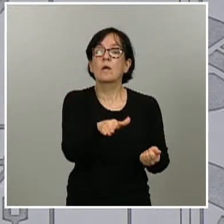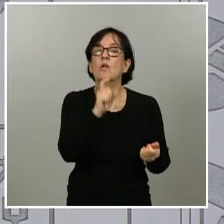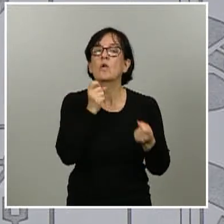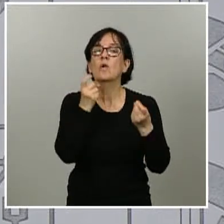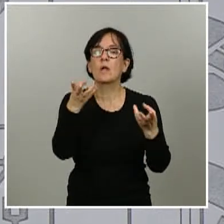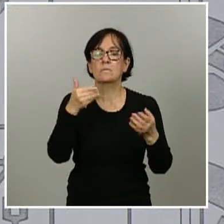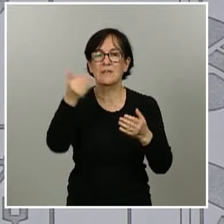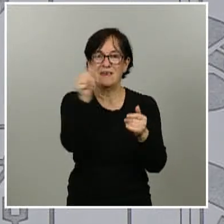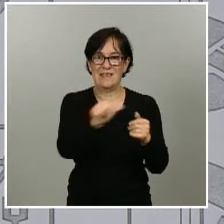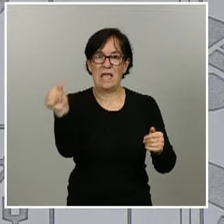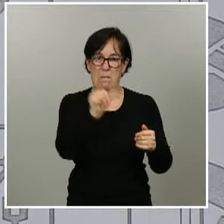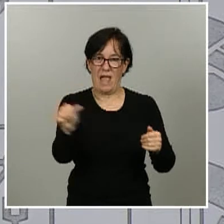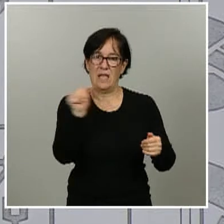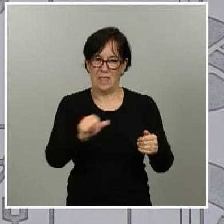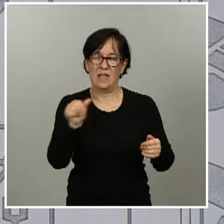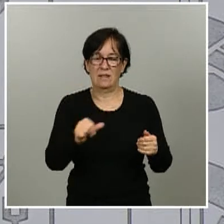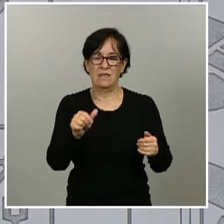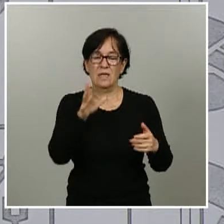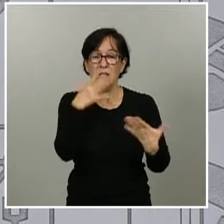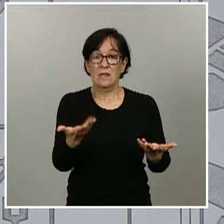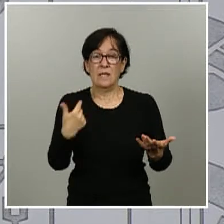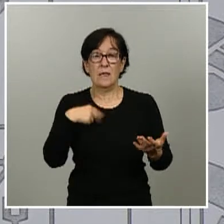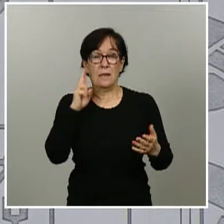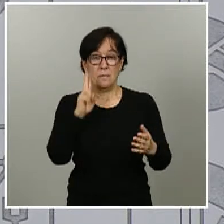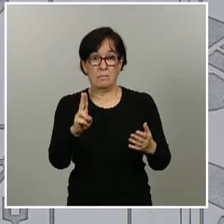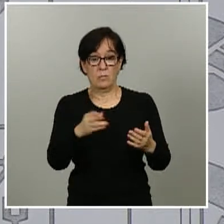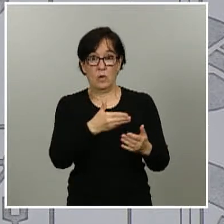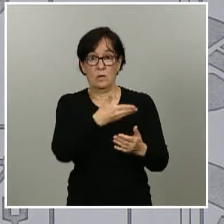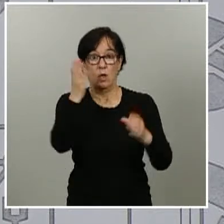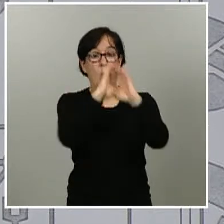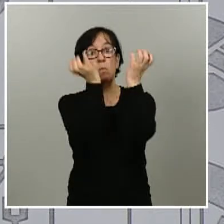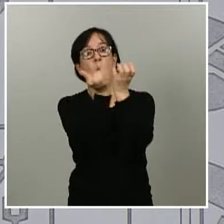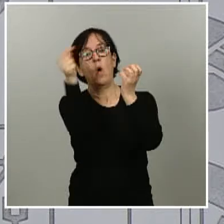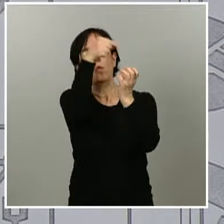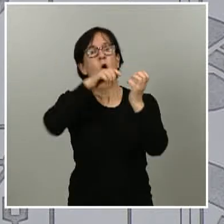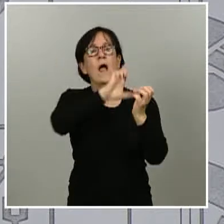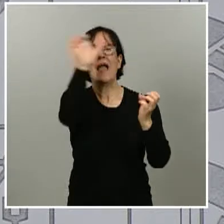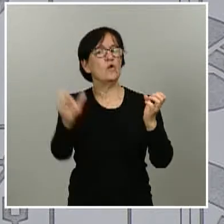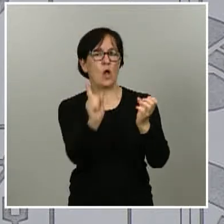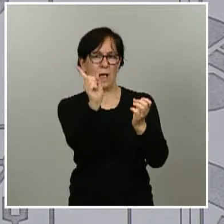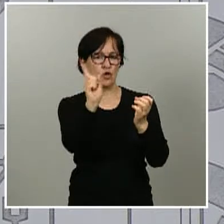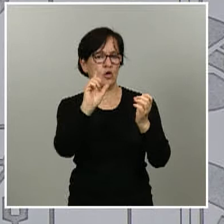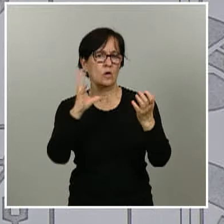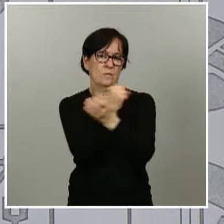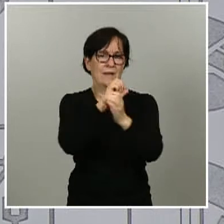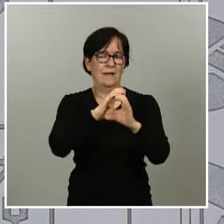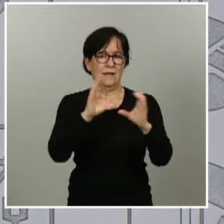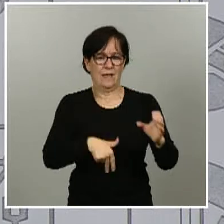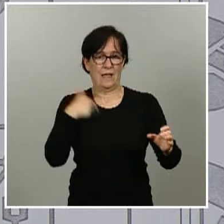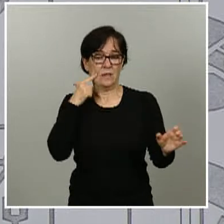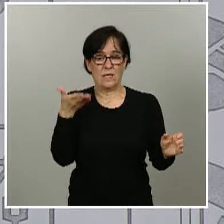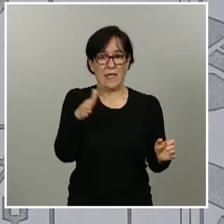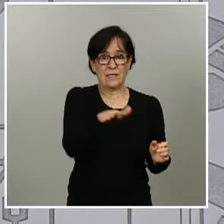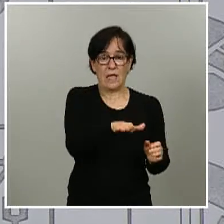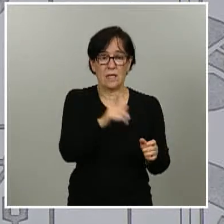semanas. En todo caso, si miramos el resto del mundo, ya no solo Europa, sino el resto del mundo, las letalidades están también en los países